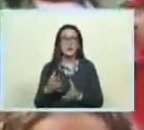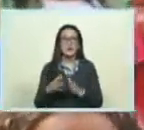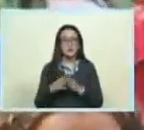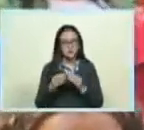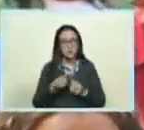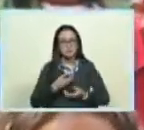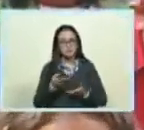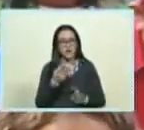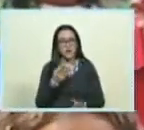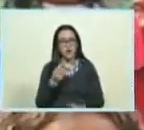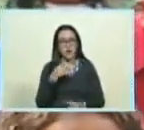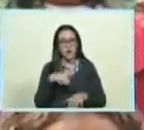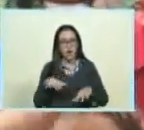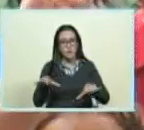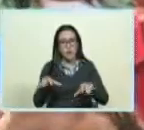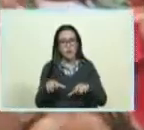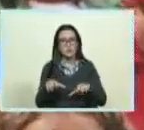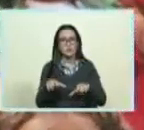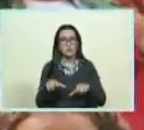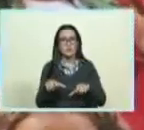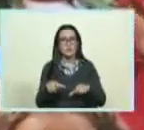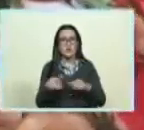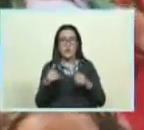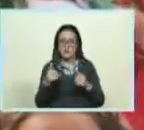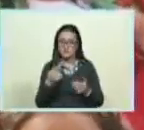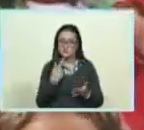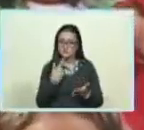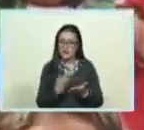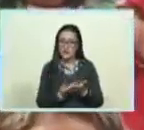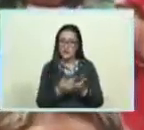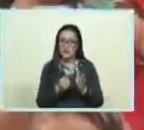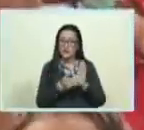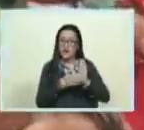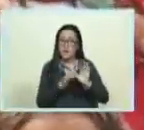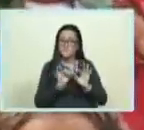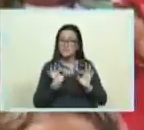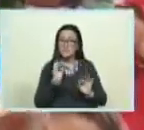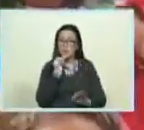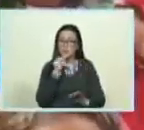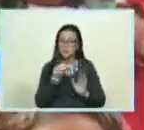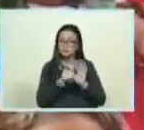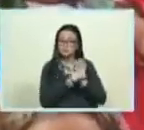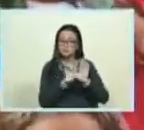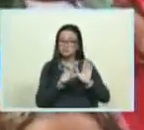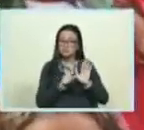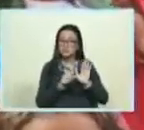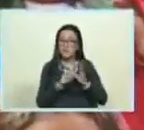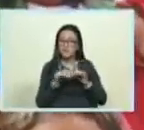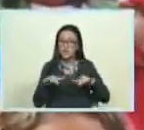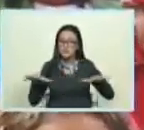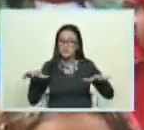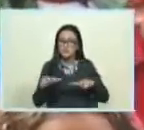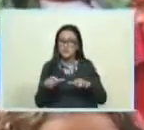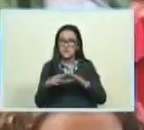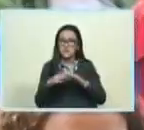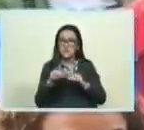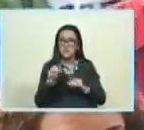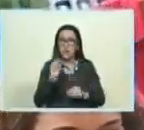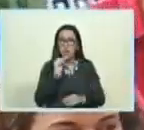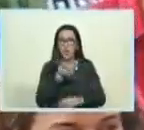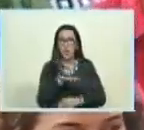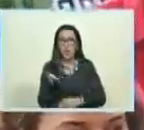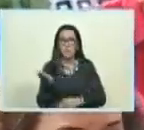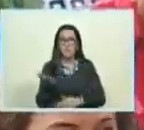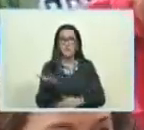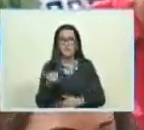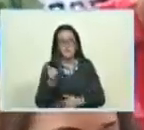nosotros ratificamos su convocatoria. Para este capítulo especial de la juventud están convocados todos y todas las jóvenes